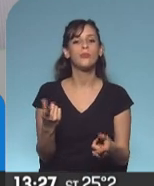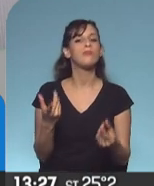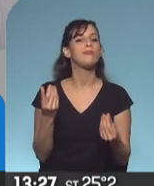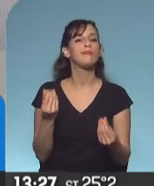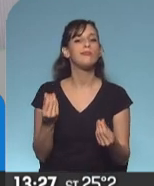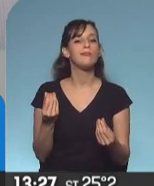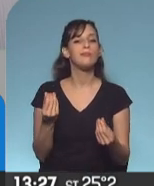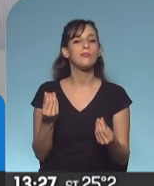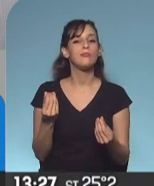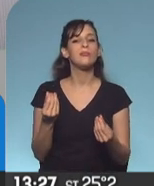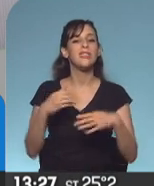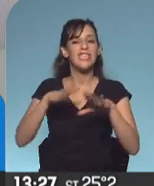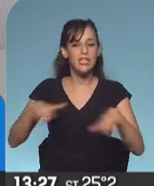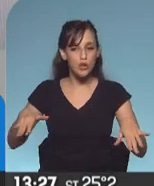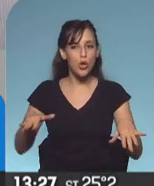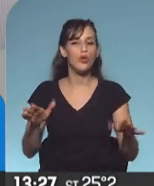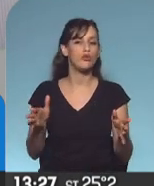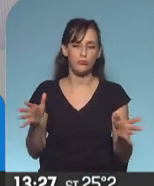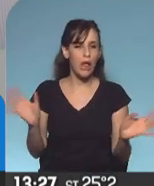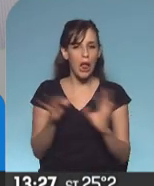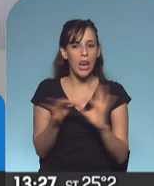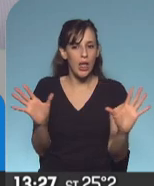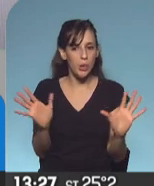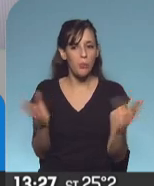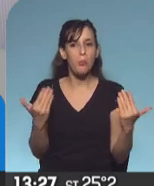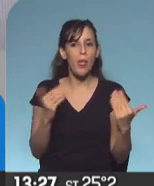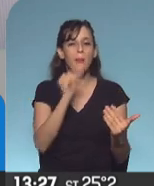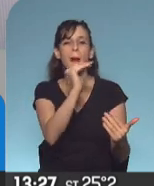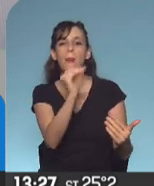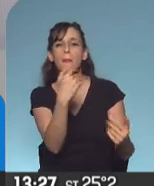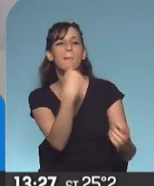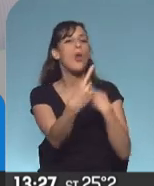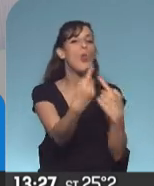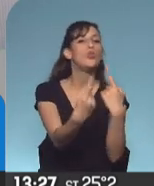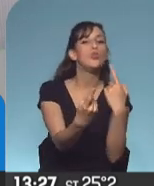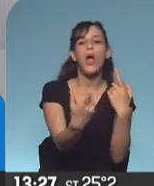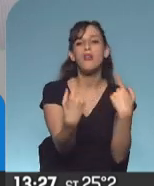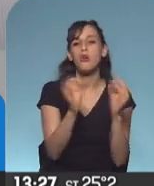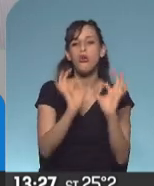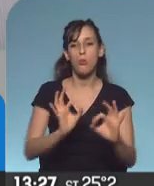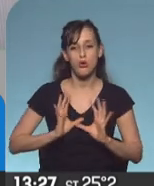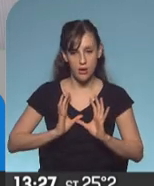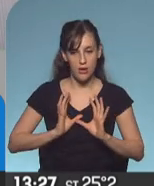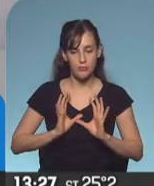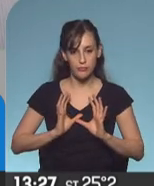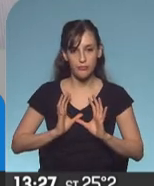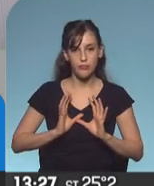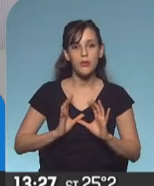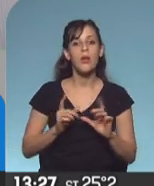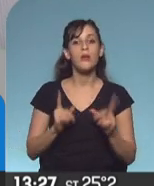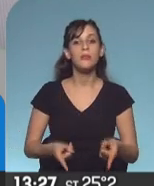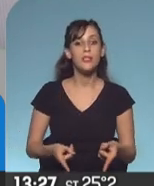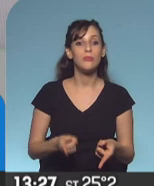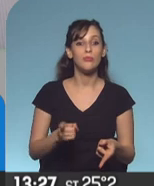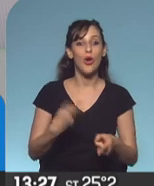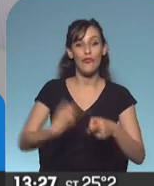chicas puedan hacer preguntas técnicas a profesionales del cine. De todo entonces en el Bafisi y propiamente en el Baficito,